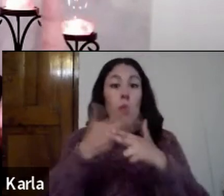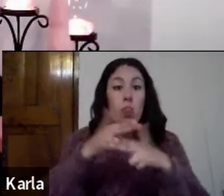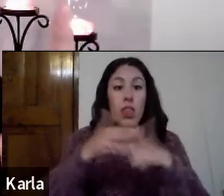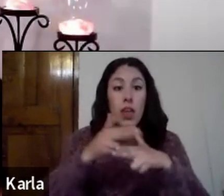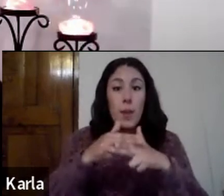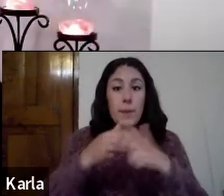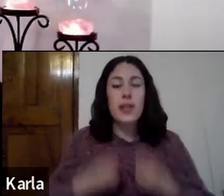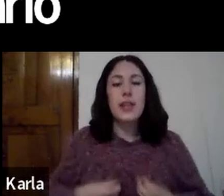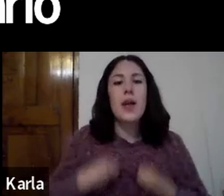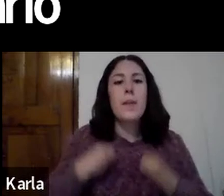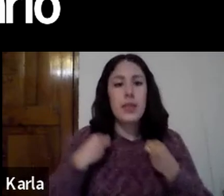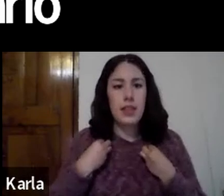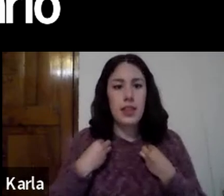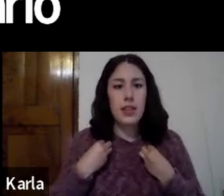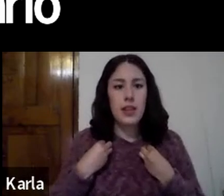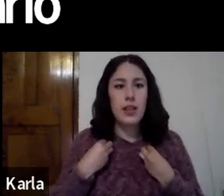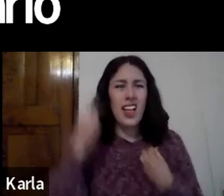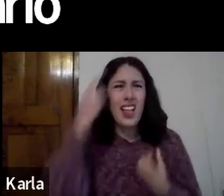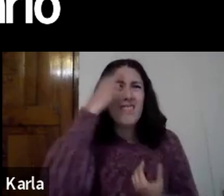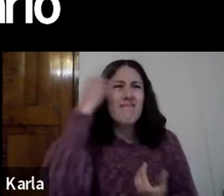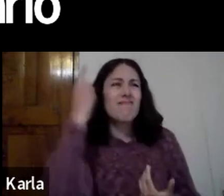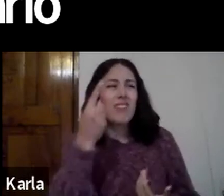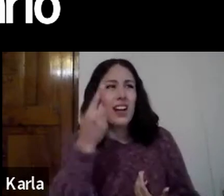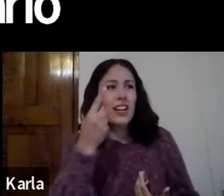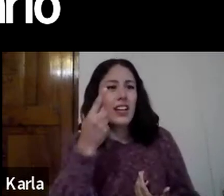restaurar relaciones